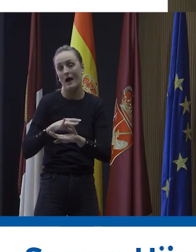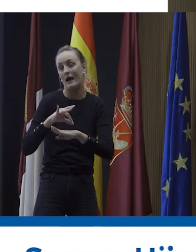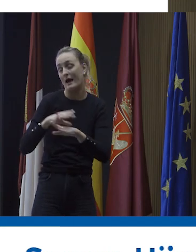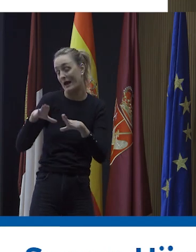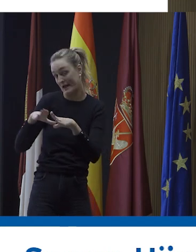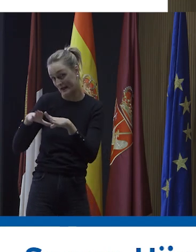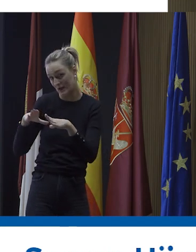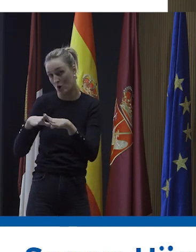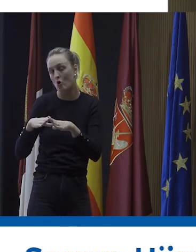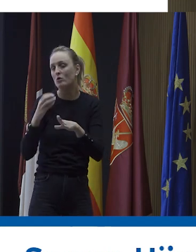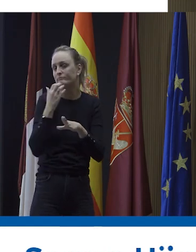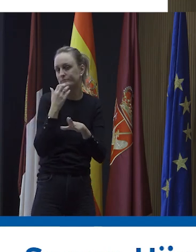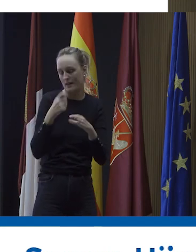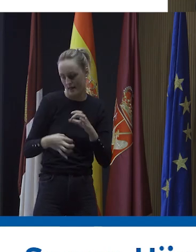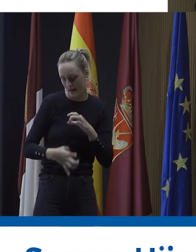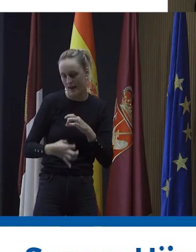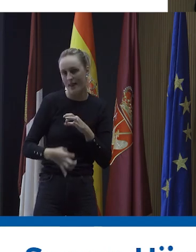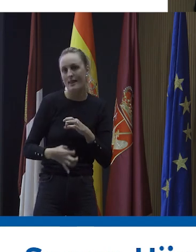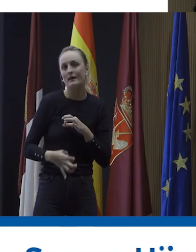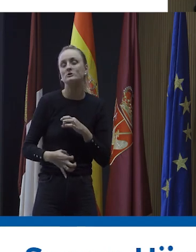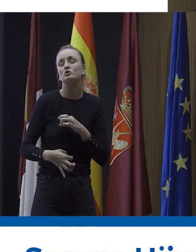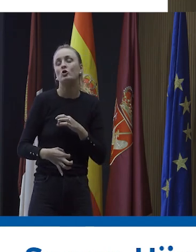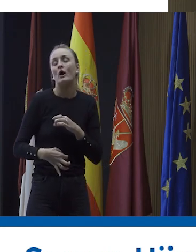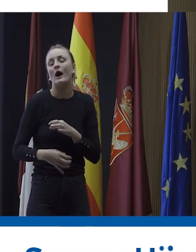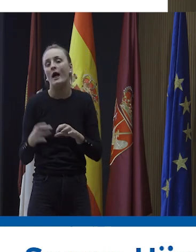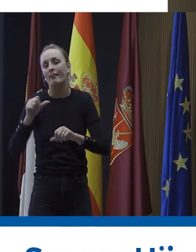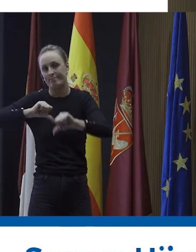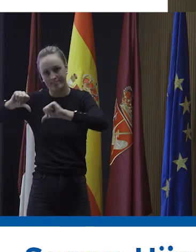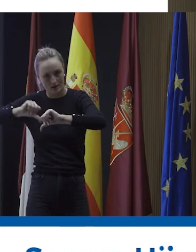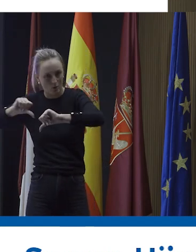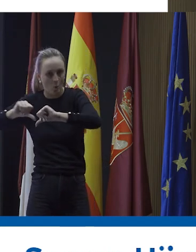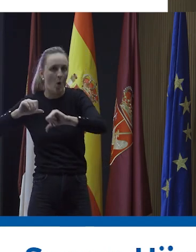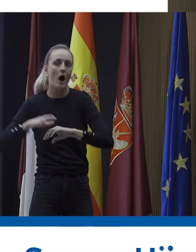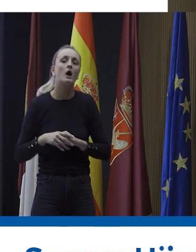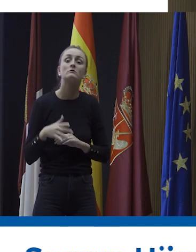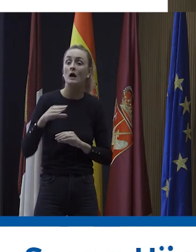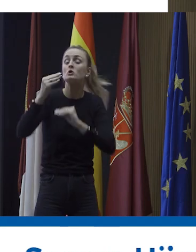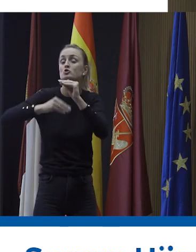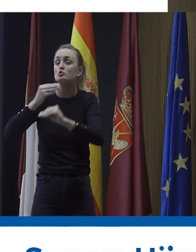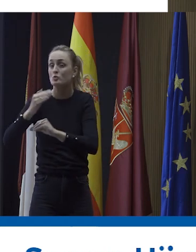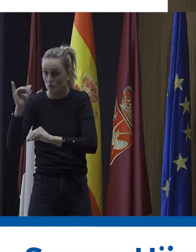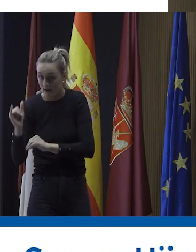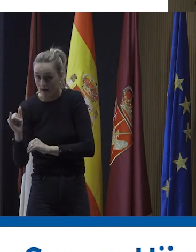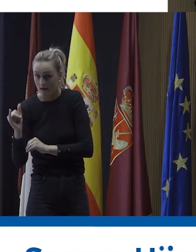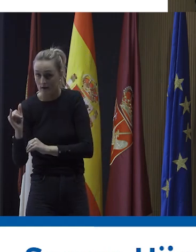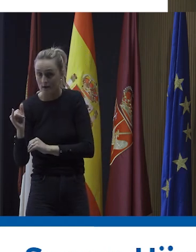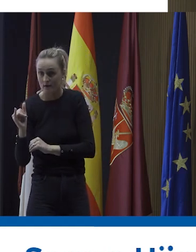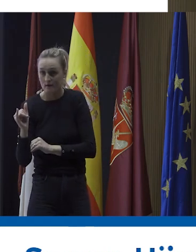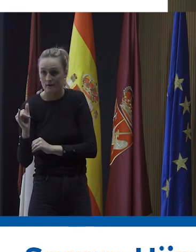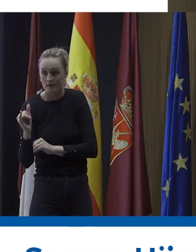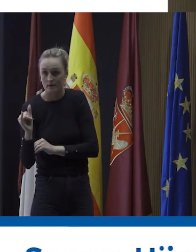ginecólogo, ¿vale? O si es del recto, pues al cirujano, ¿vale? Entonces, ¿tiene solución el prolapso?